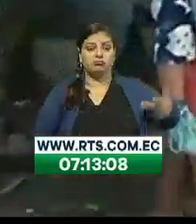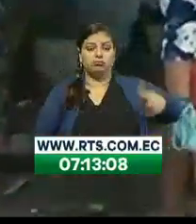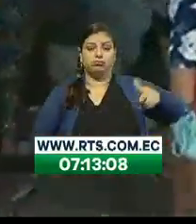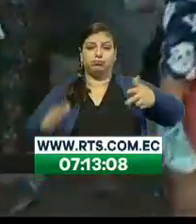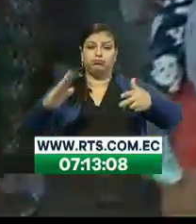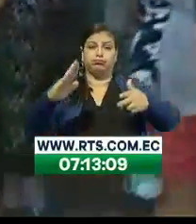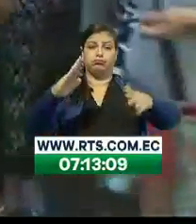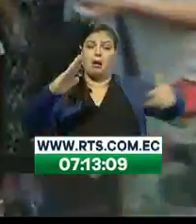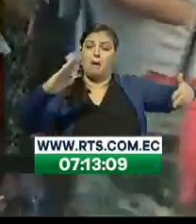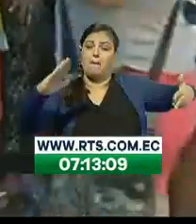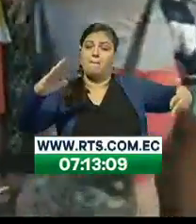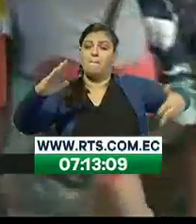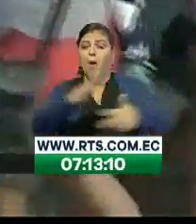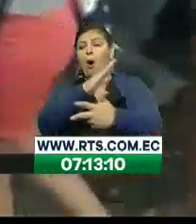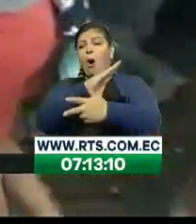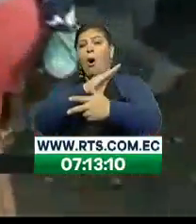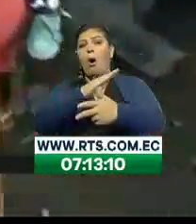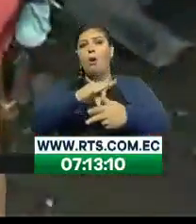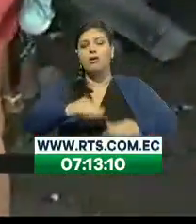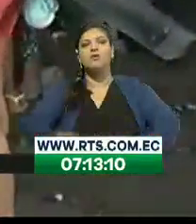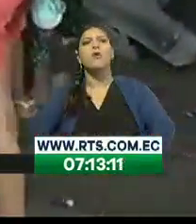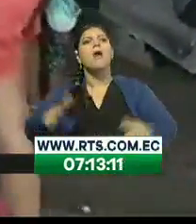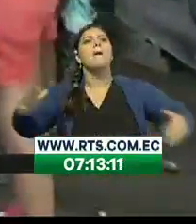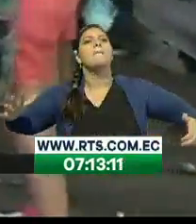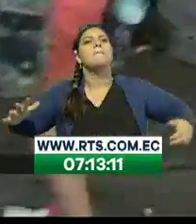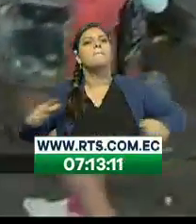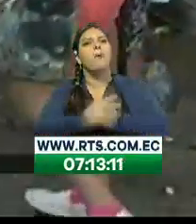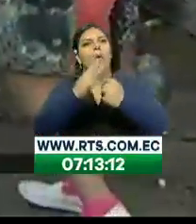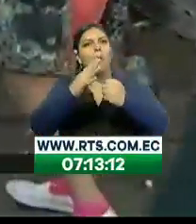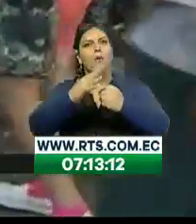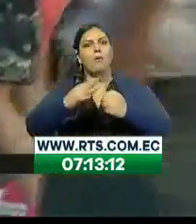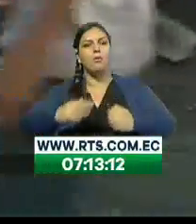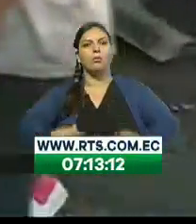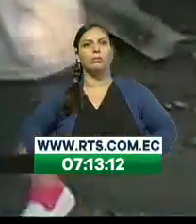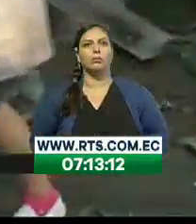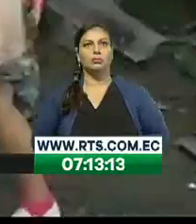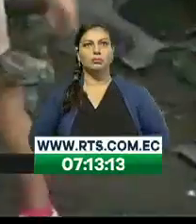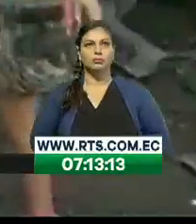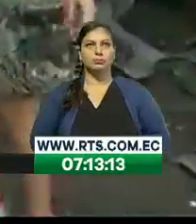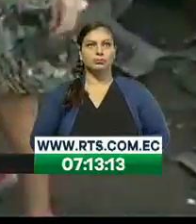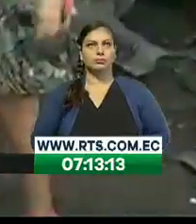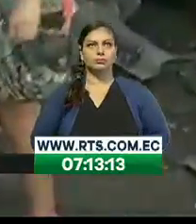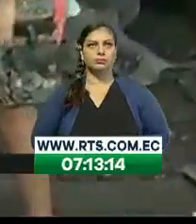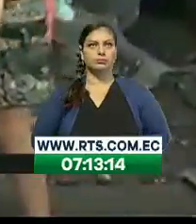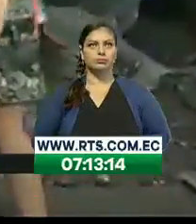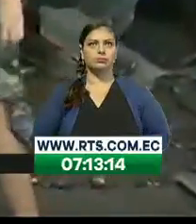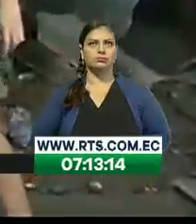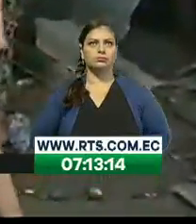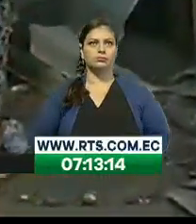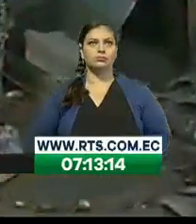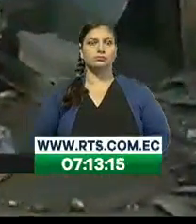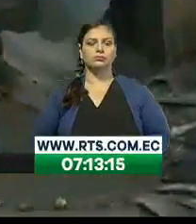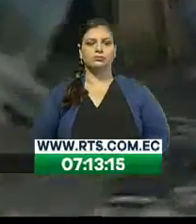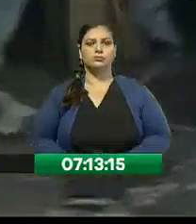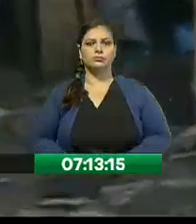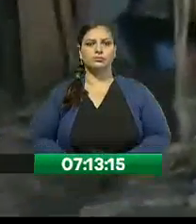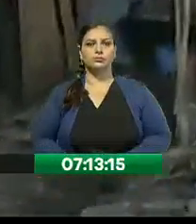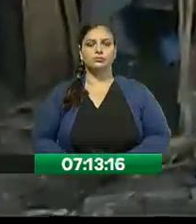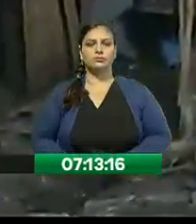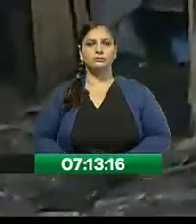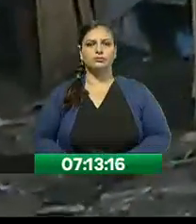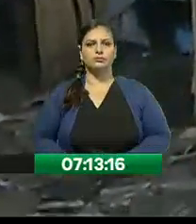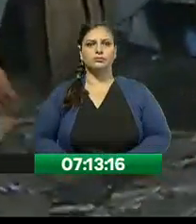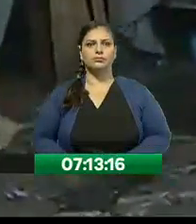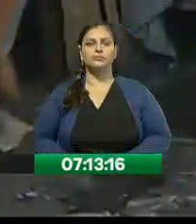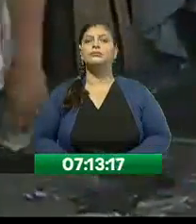De una manera difícil de comprender, todos los ocupantes del domicilio, tres